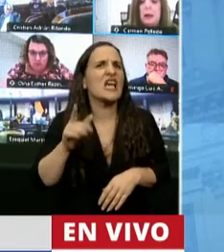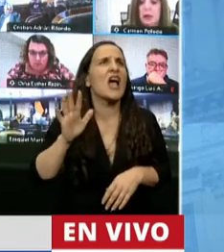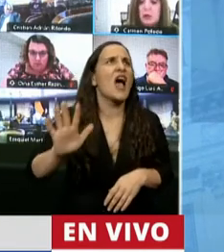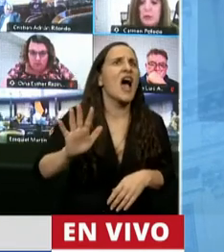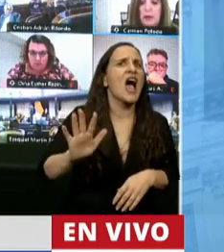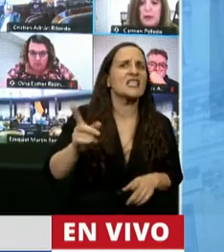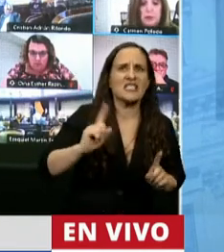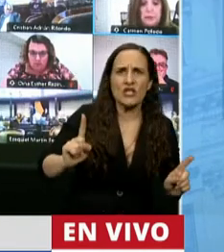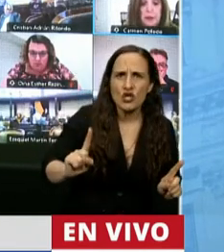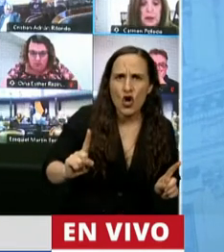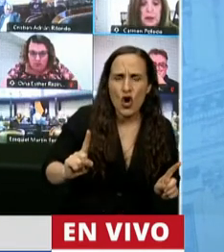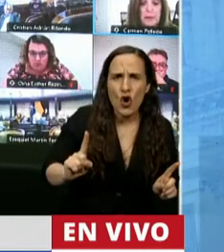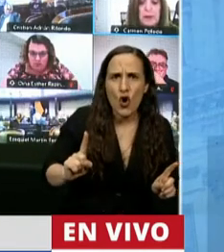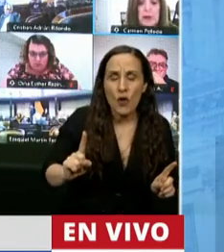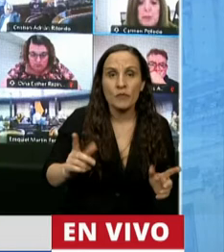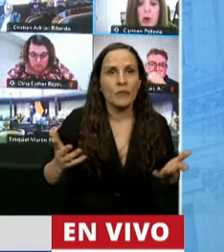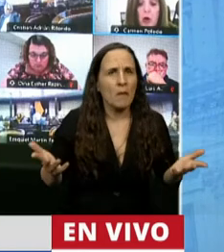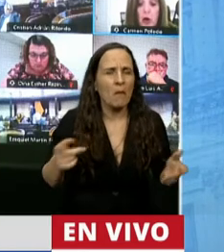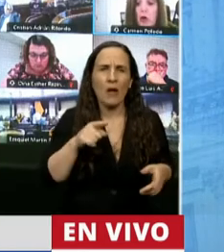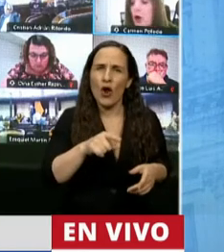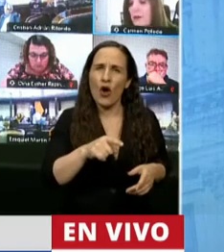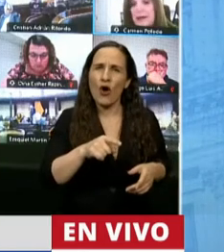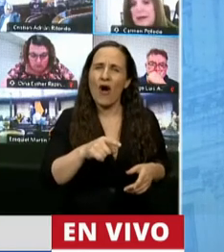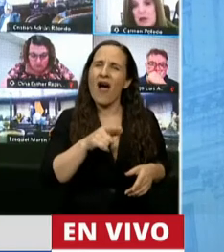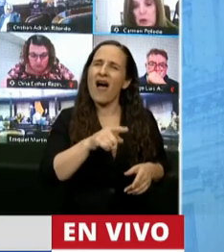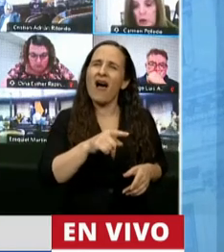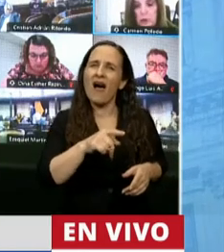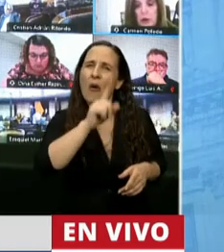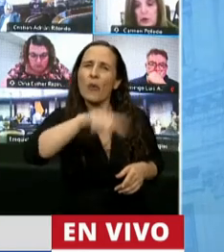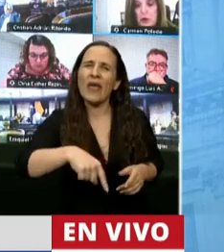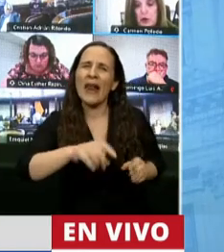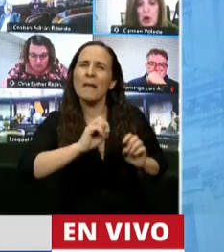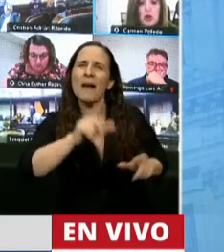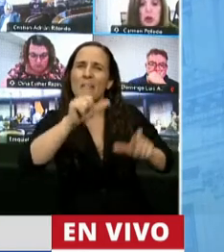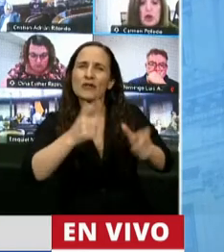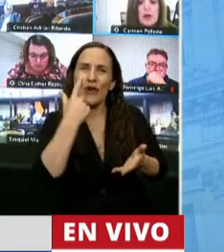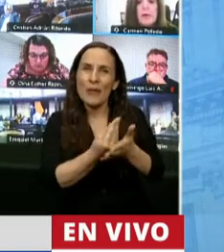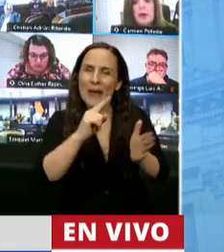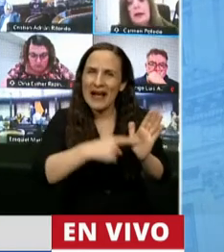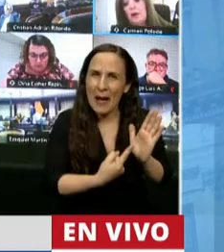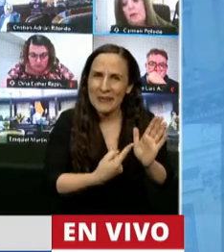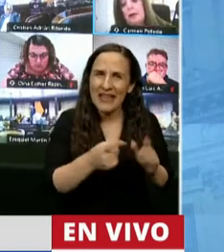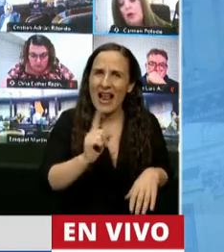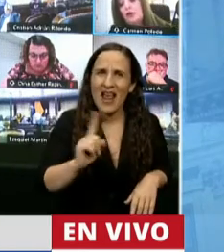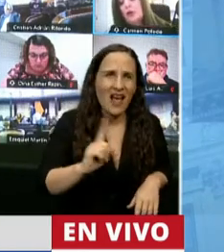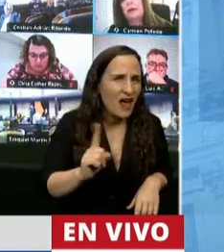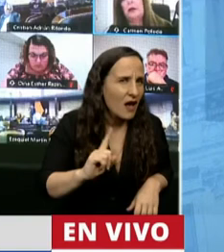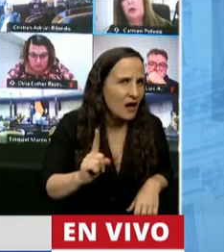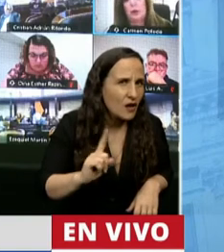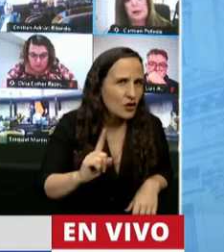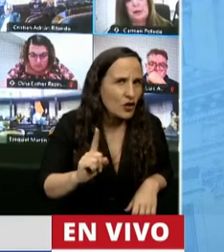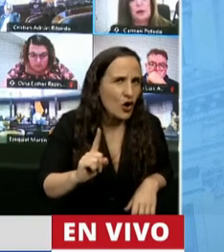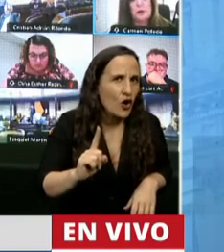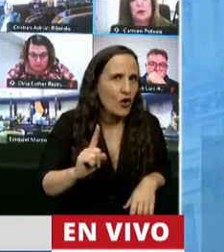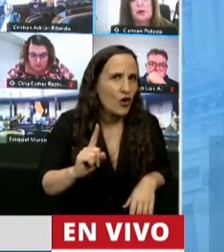invento. Pero este despojo no afectará solo a los porteños. Todos sabemos que el daño es para todos los argentinos que utilizan los servicios